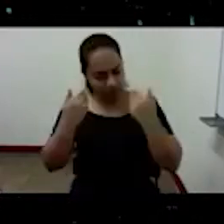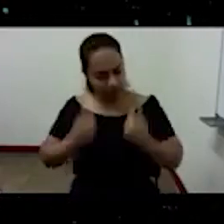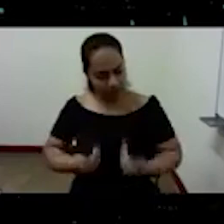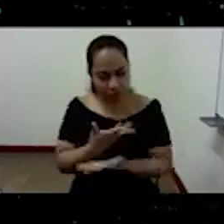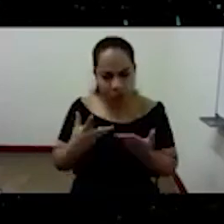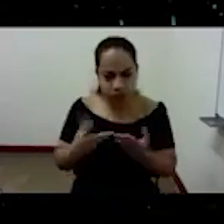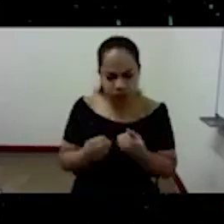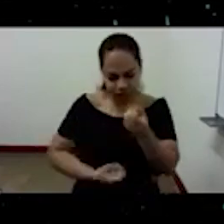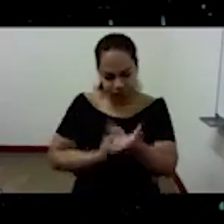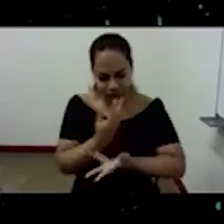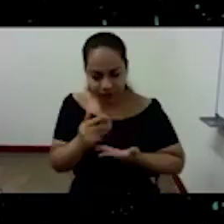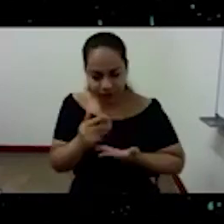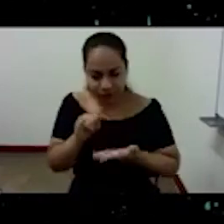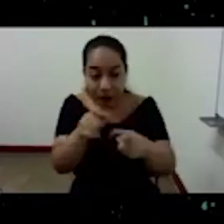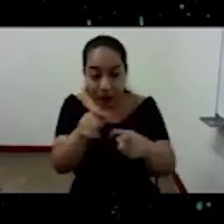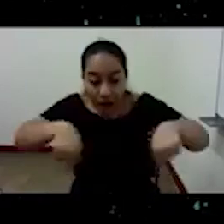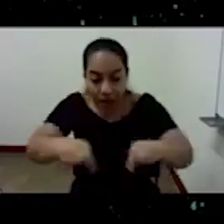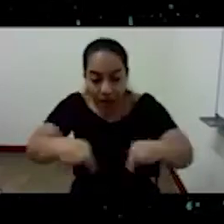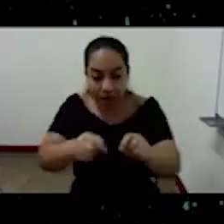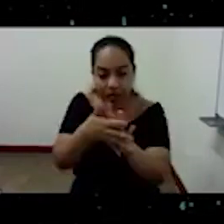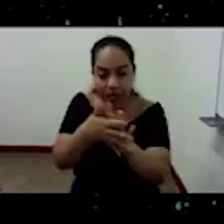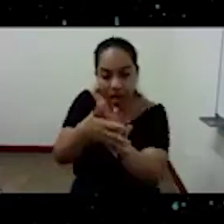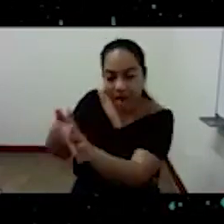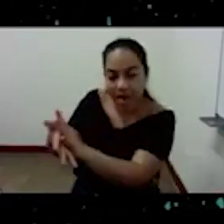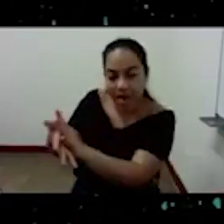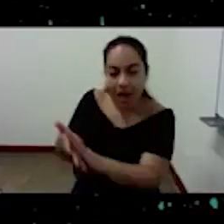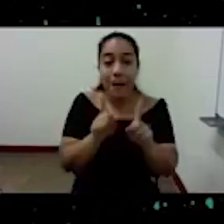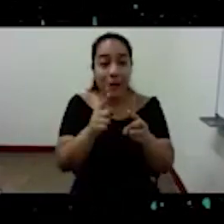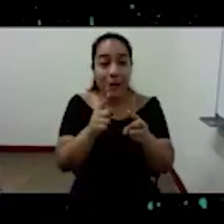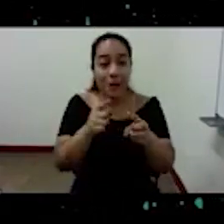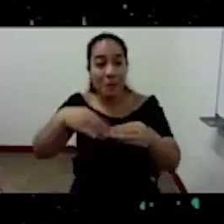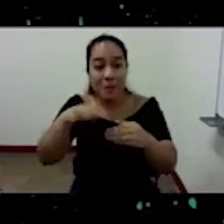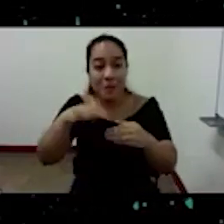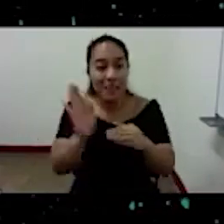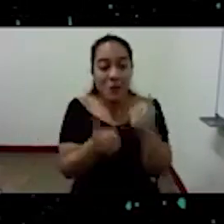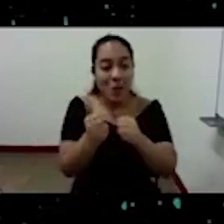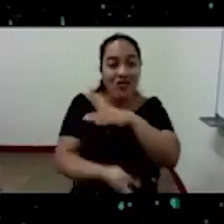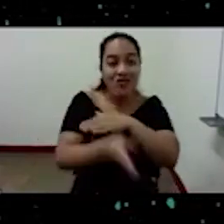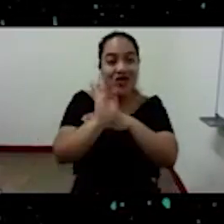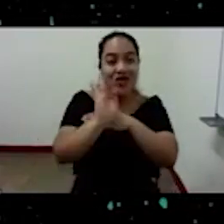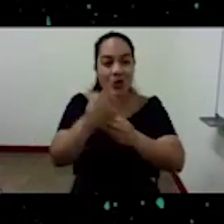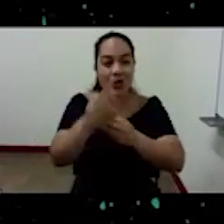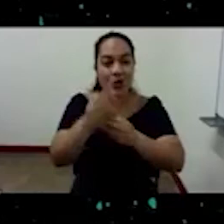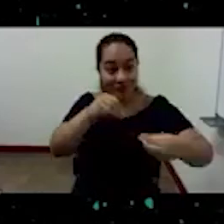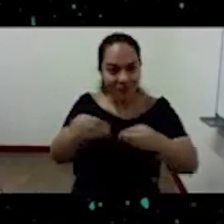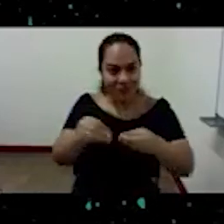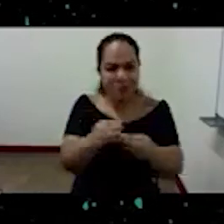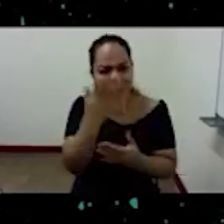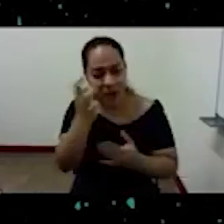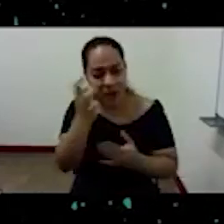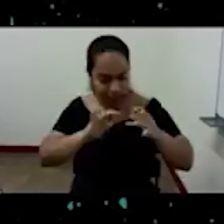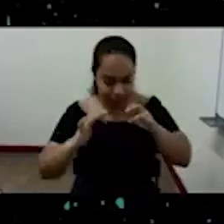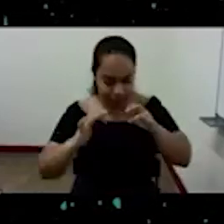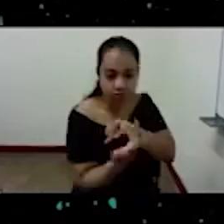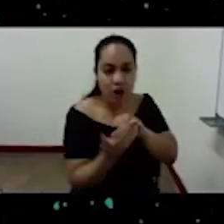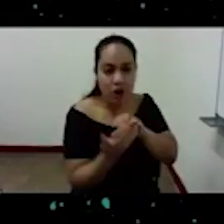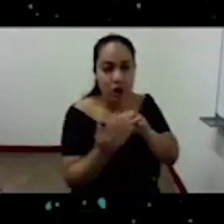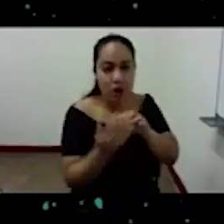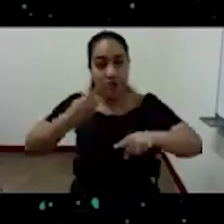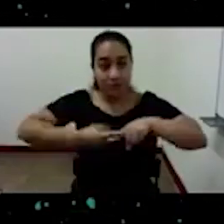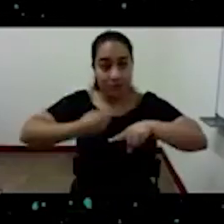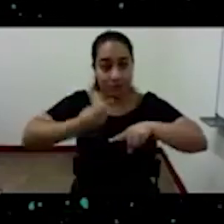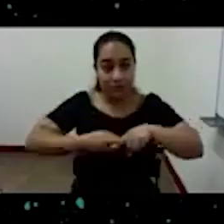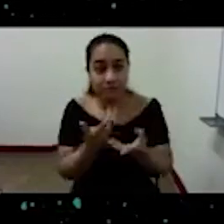Hermes, pero sobre todo es el dios de la plástica, puesto que el arte de la escultura griega se consagró a tallar en